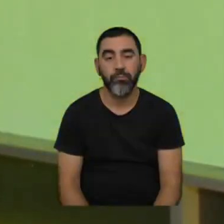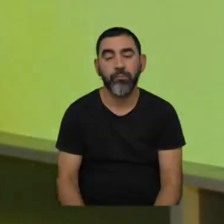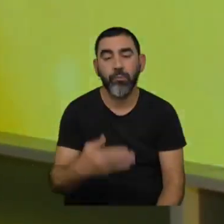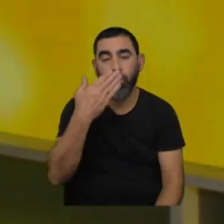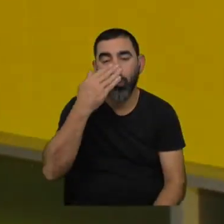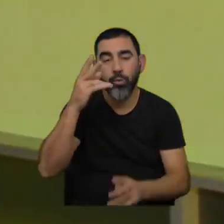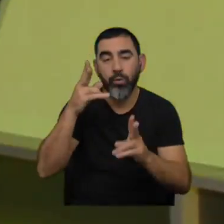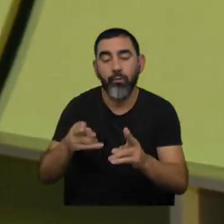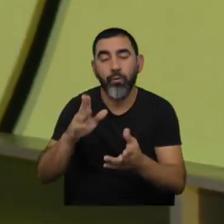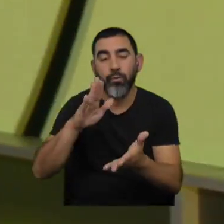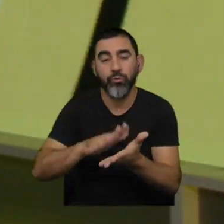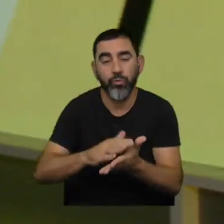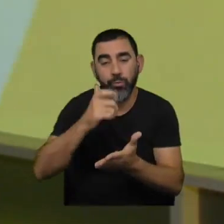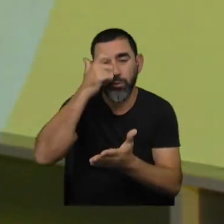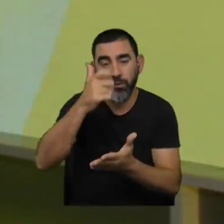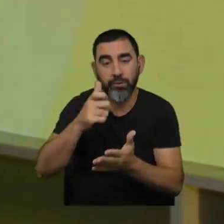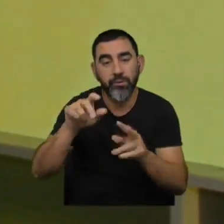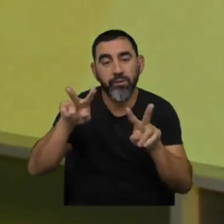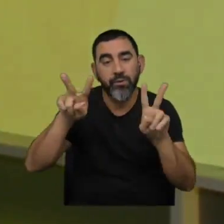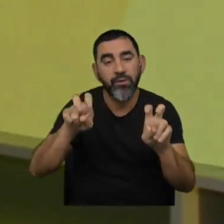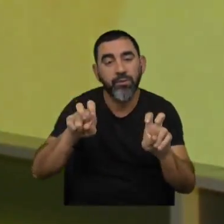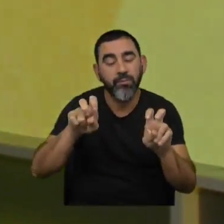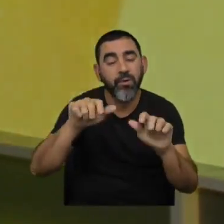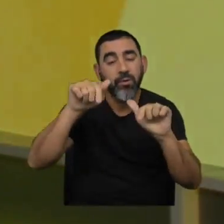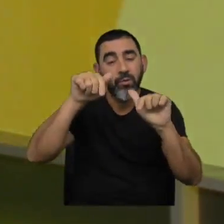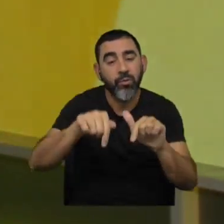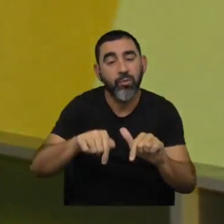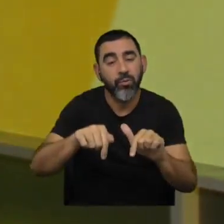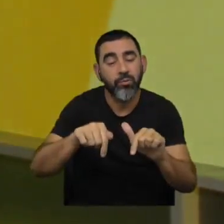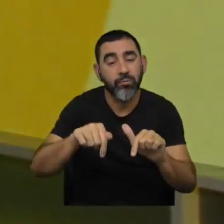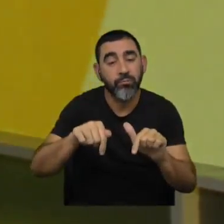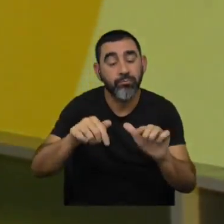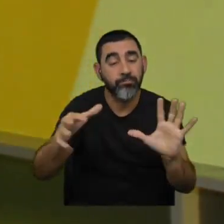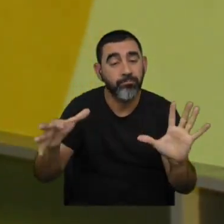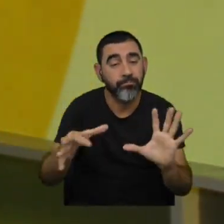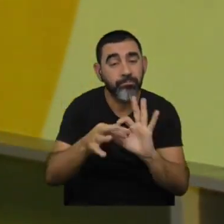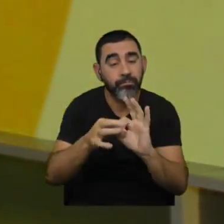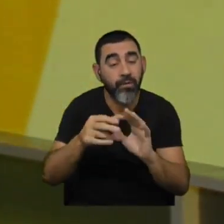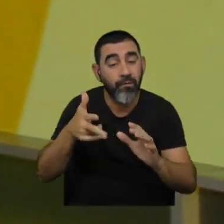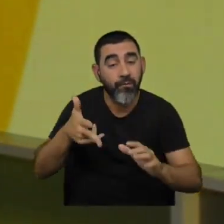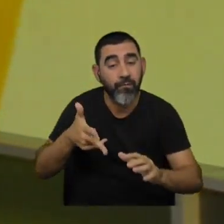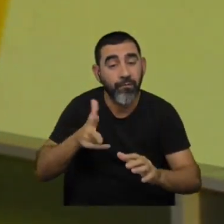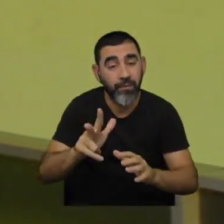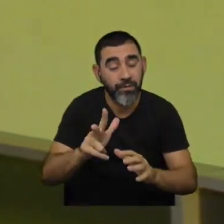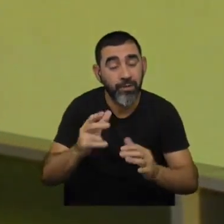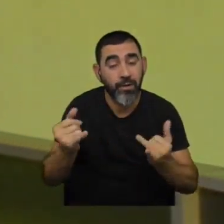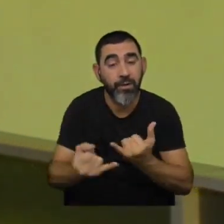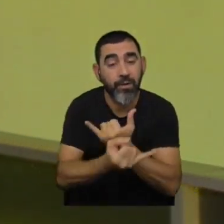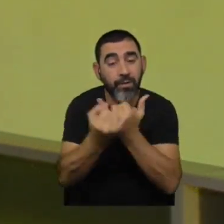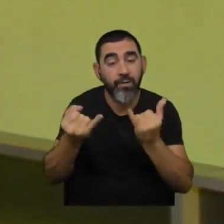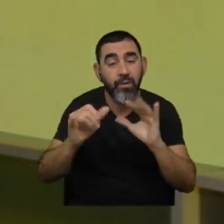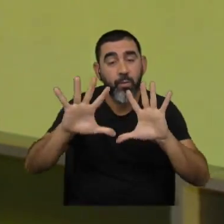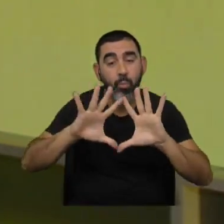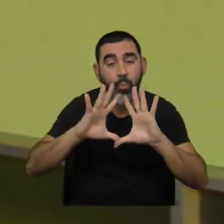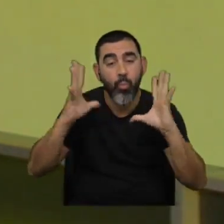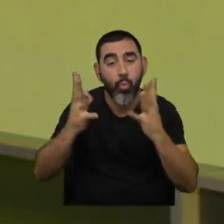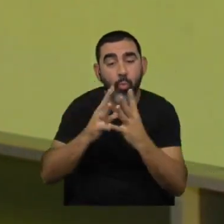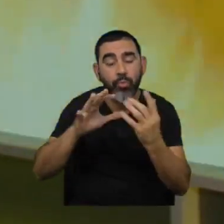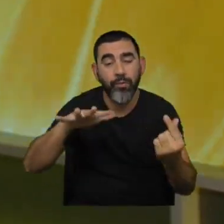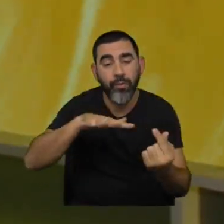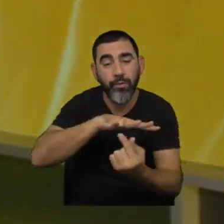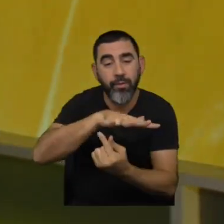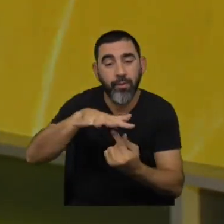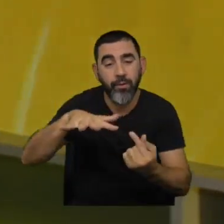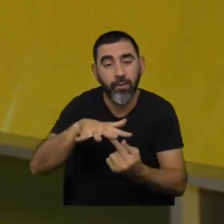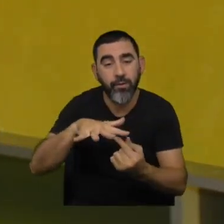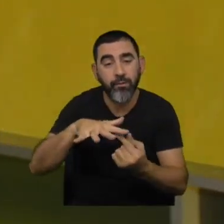de este programa que estamos dedicando a hablar de temas que se vinculan con la fecha que nos convoca, que es el Día Mundial del Ambiente. Y